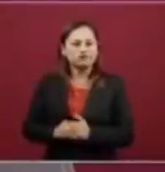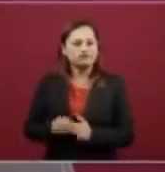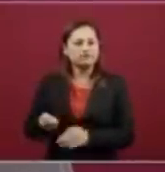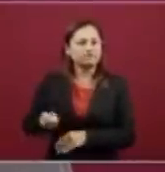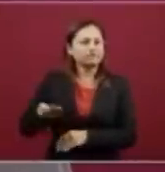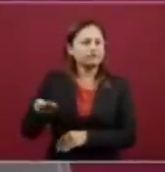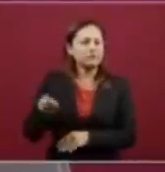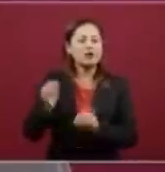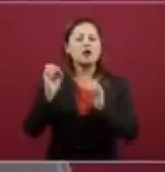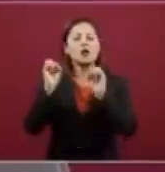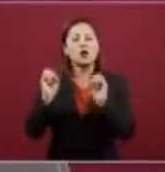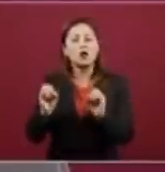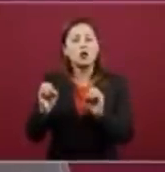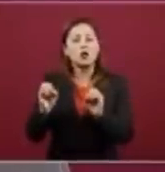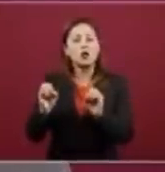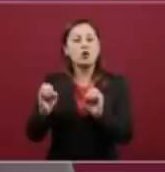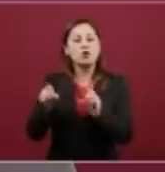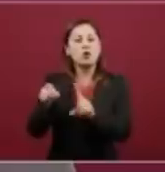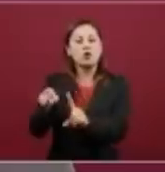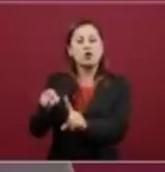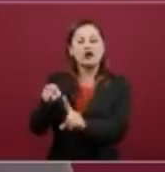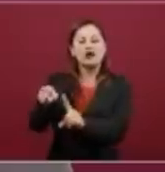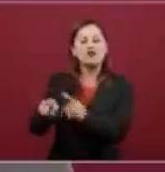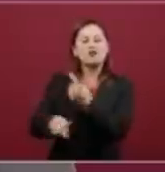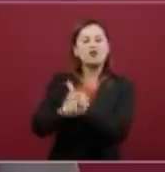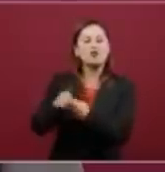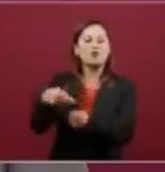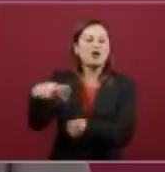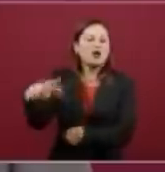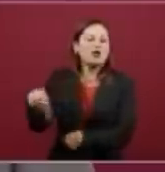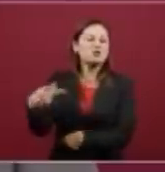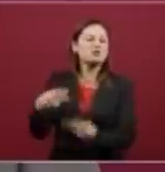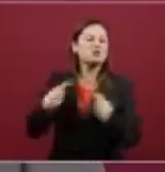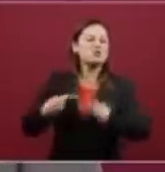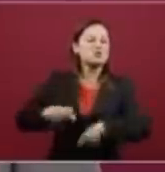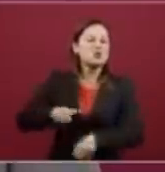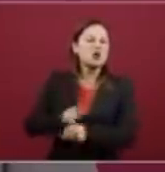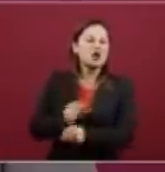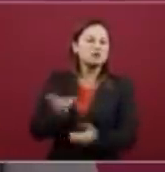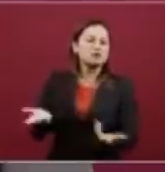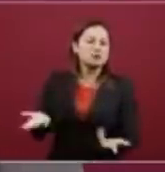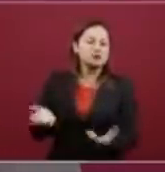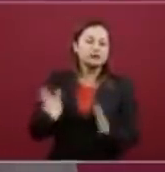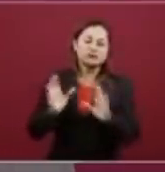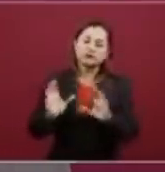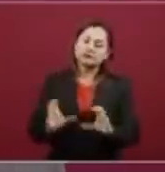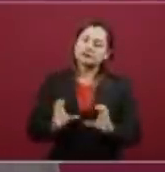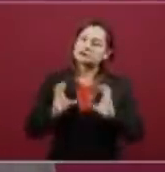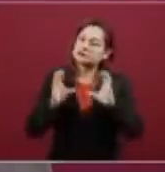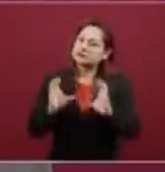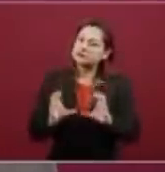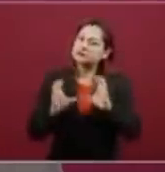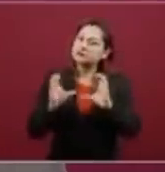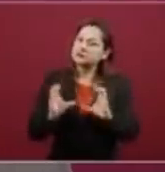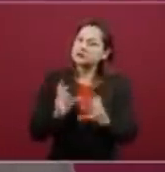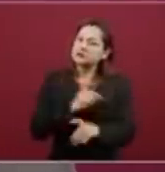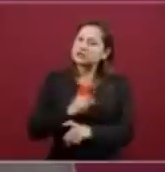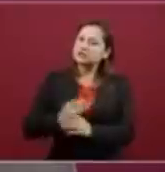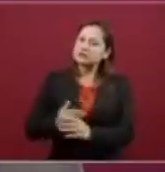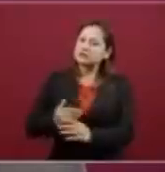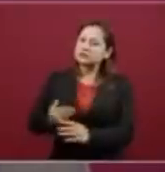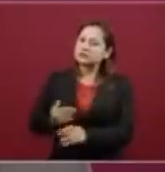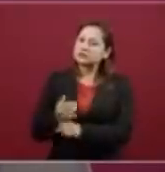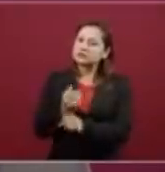esta situación a una causa personal. Y yo creo que eso hay que analizarlo con mucho